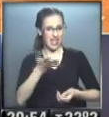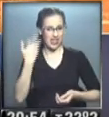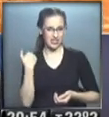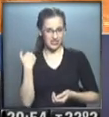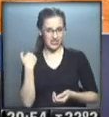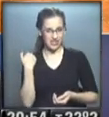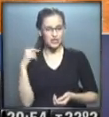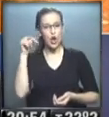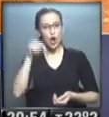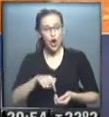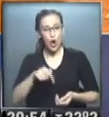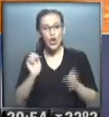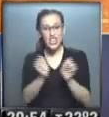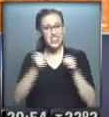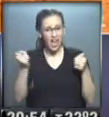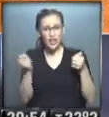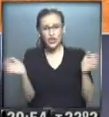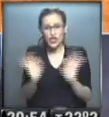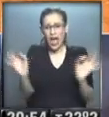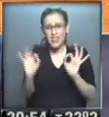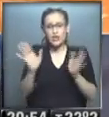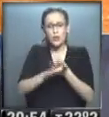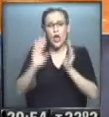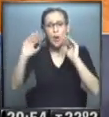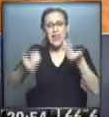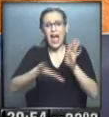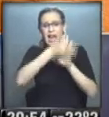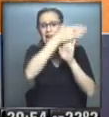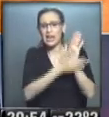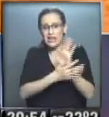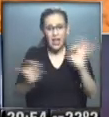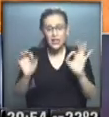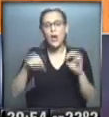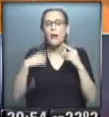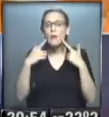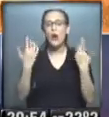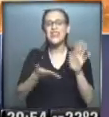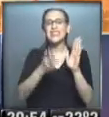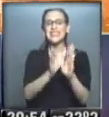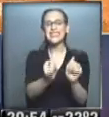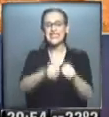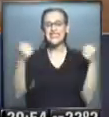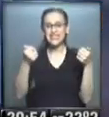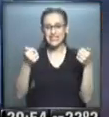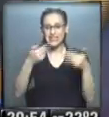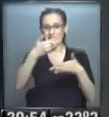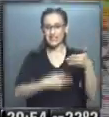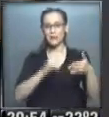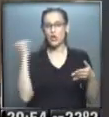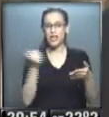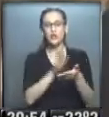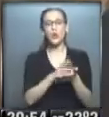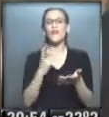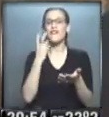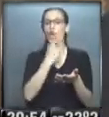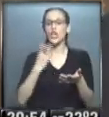tiene absolutamente nada sobre los 40 años del golpe de Estado en Chile. Hablando de tapas, vamos a ver la tapa latinoamericana, muy importante para Bolivia en este caso,